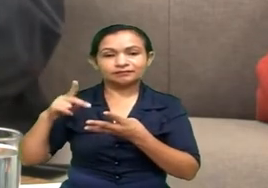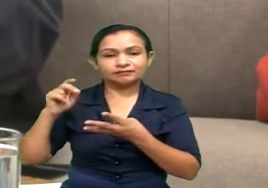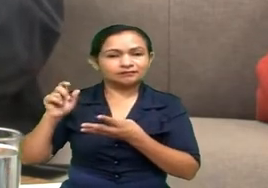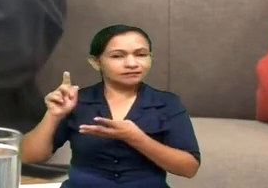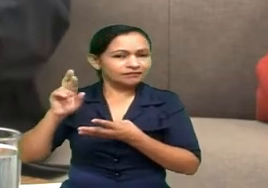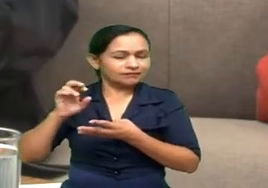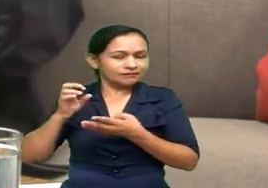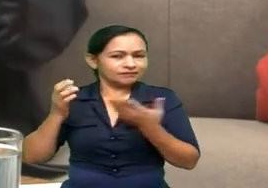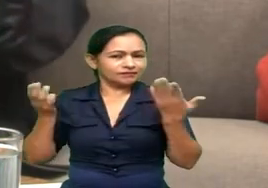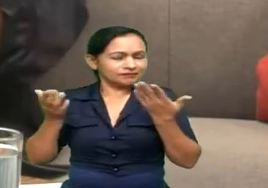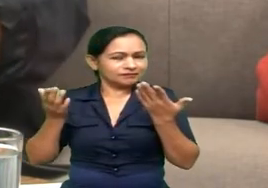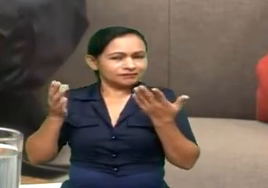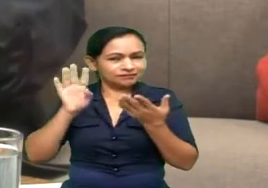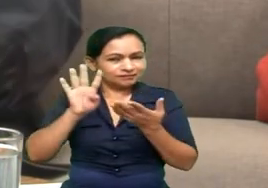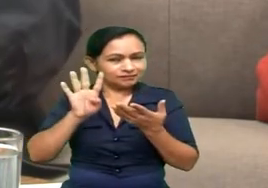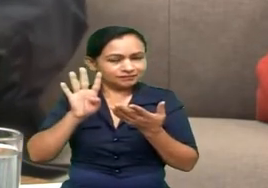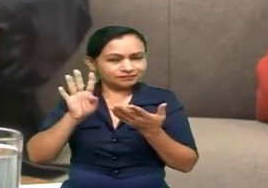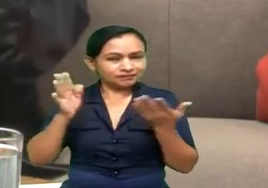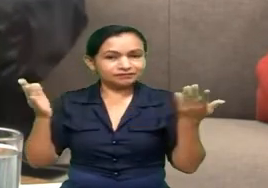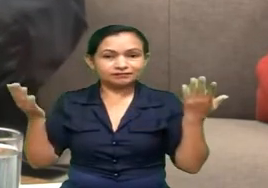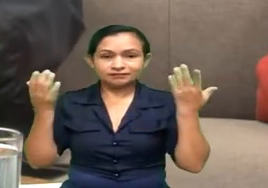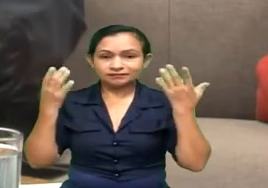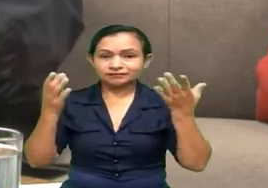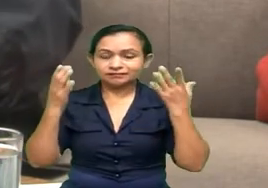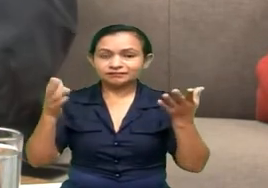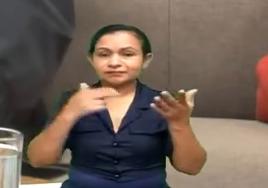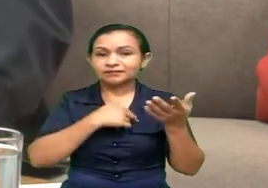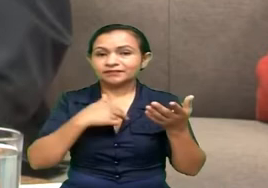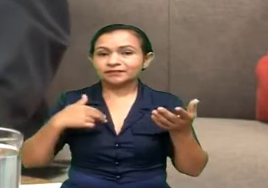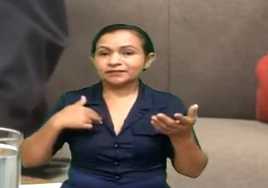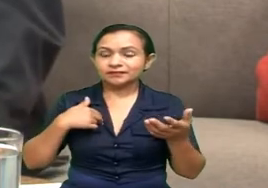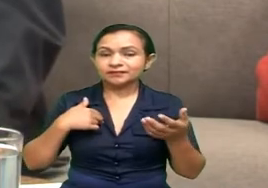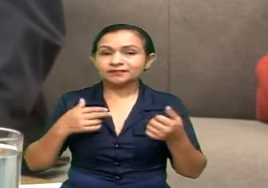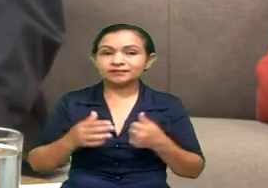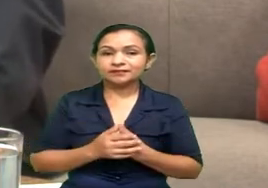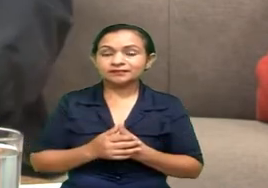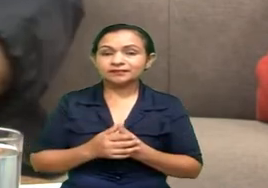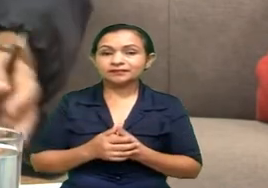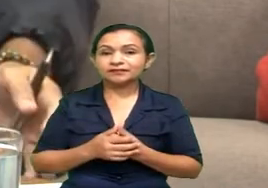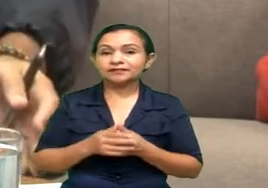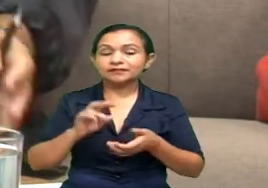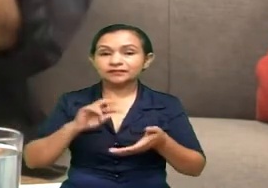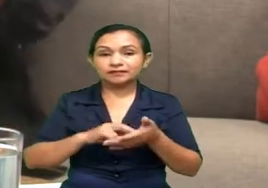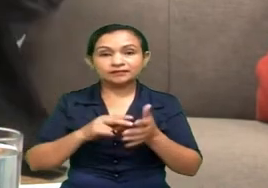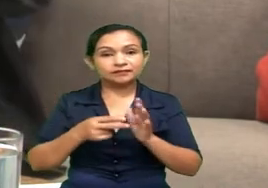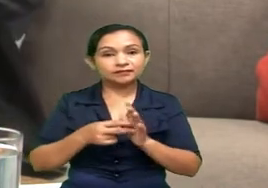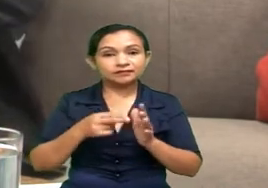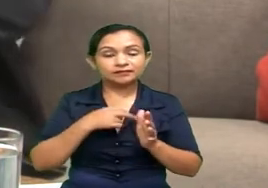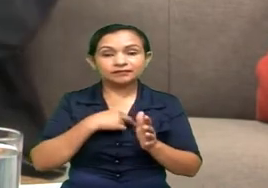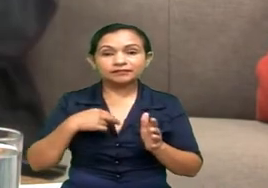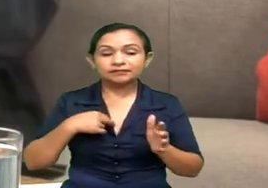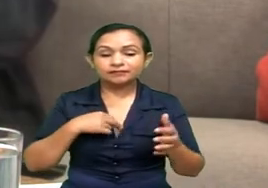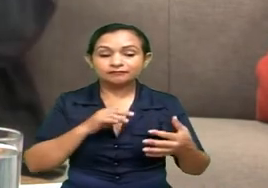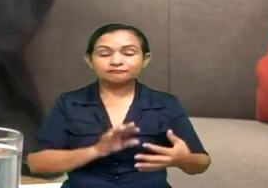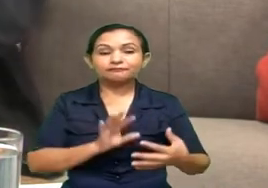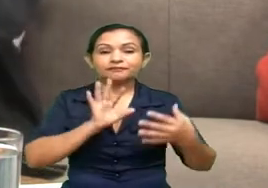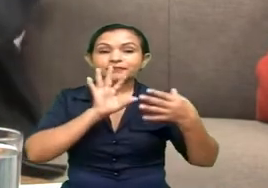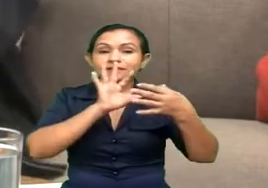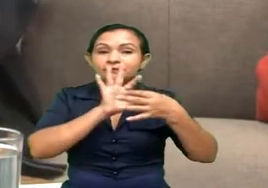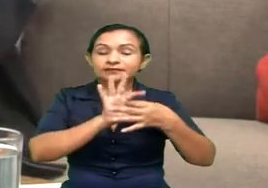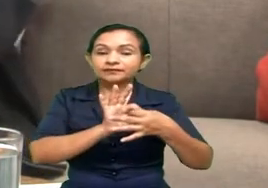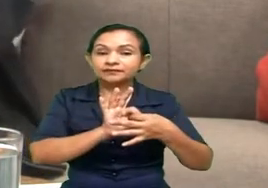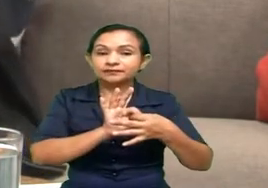Rivas. Esa es la situación que genera y por eso es que se da la unidad de